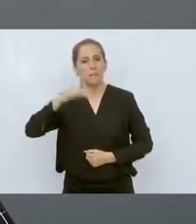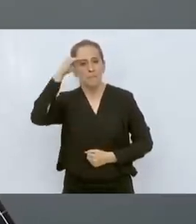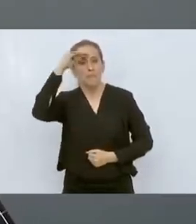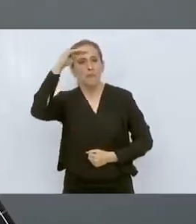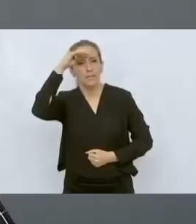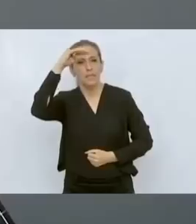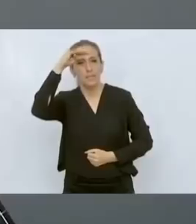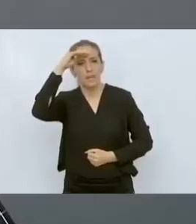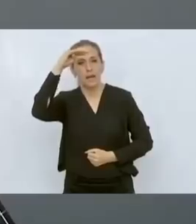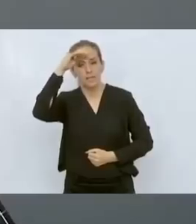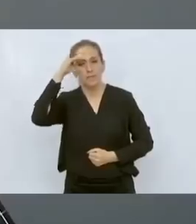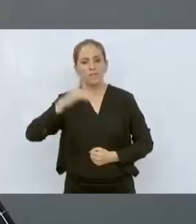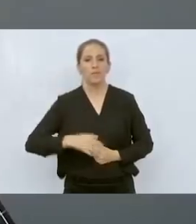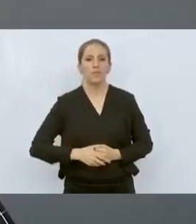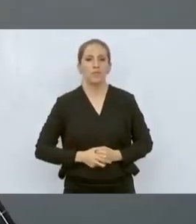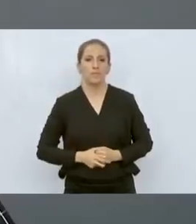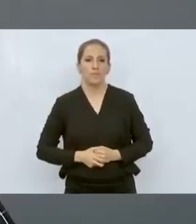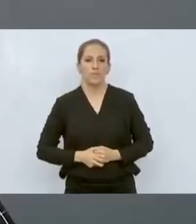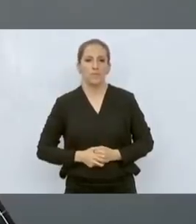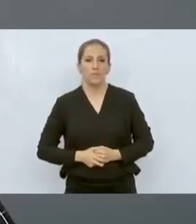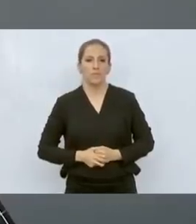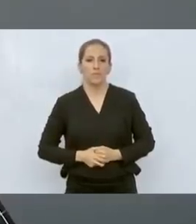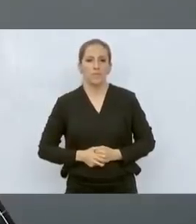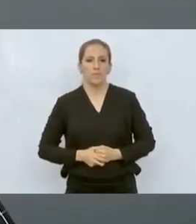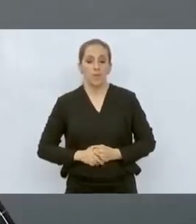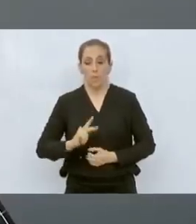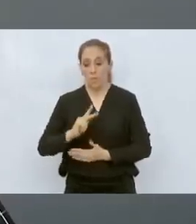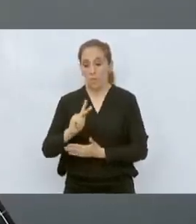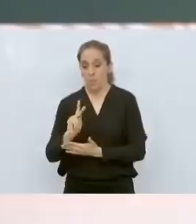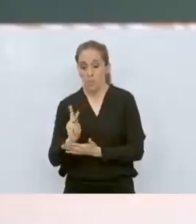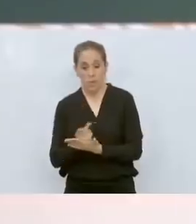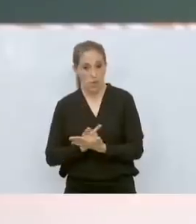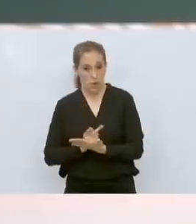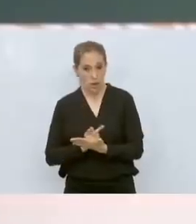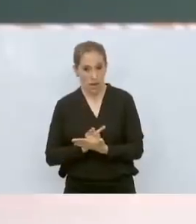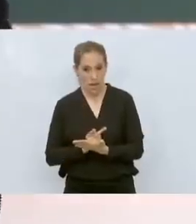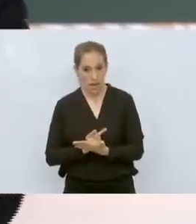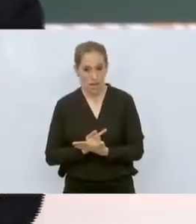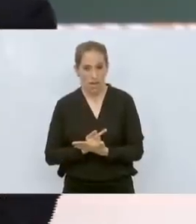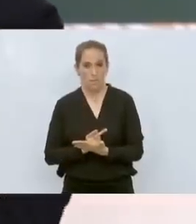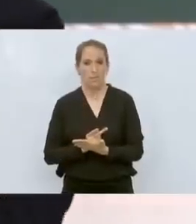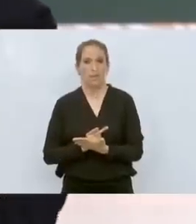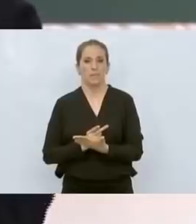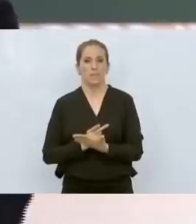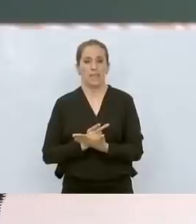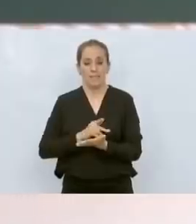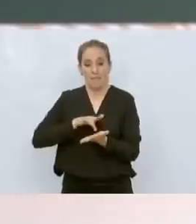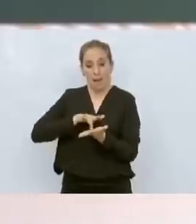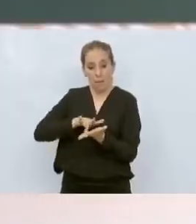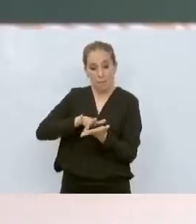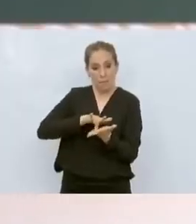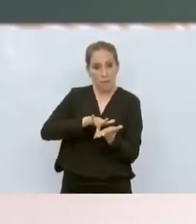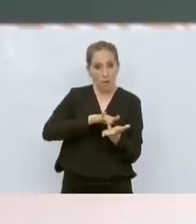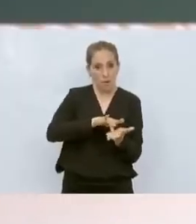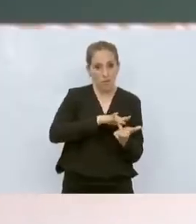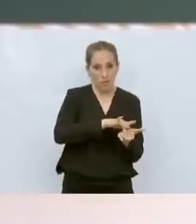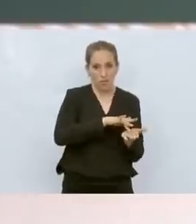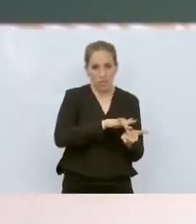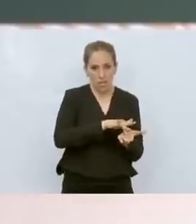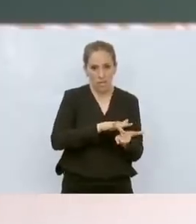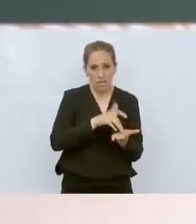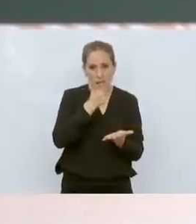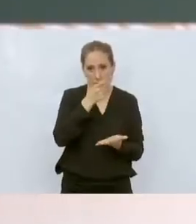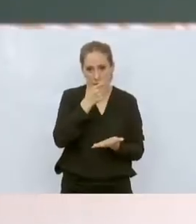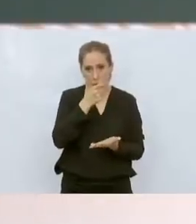en el programa emergente de apoyo a la economía